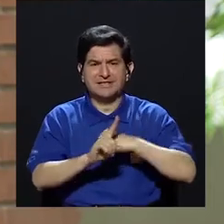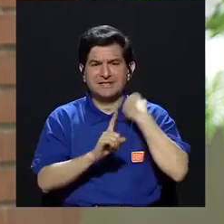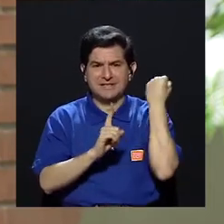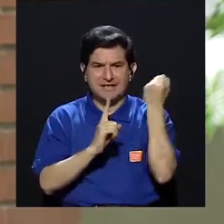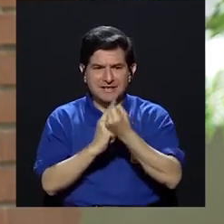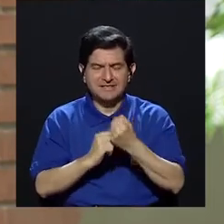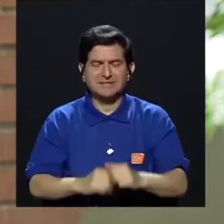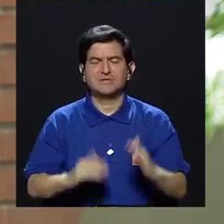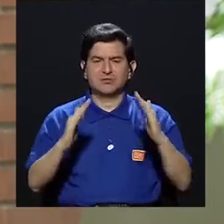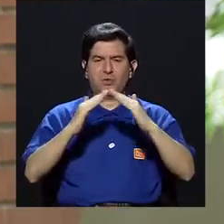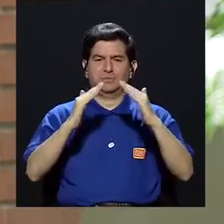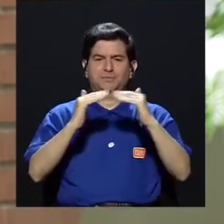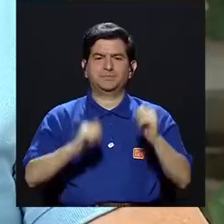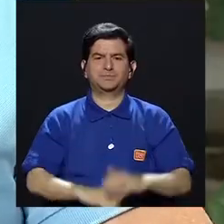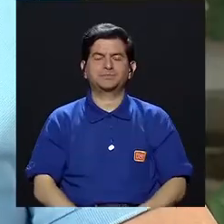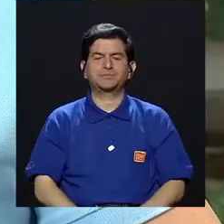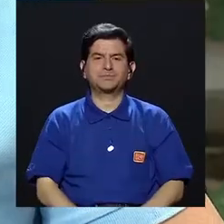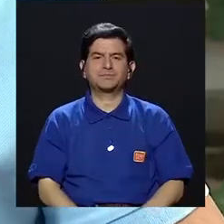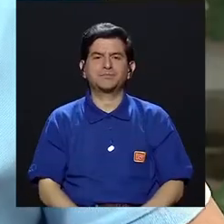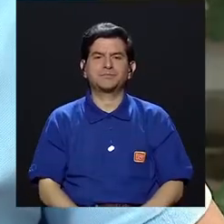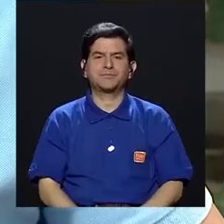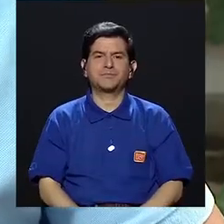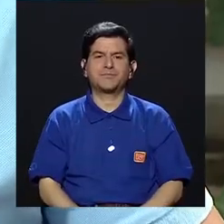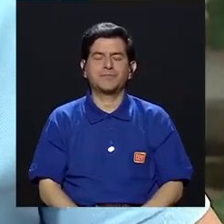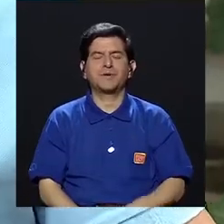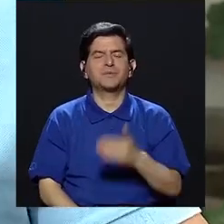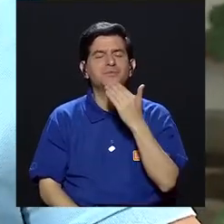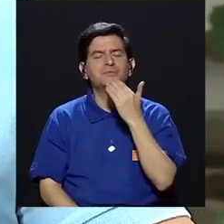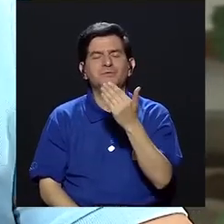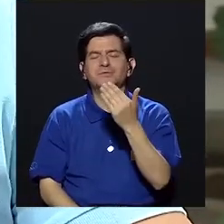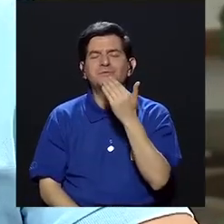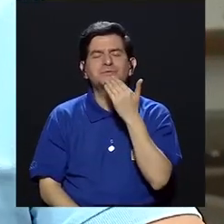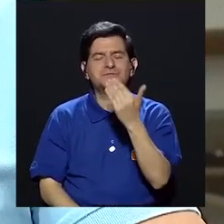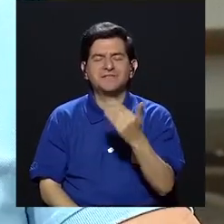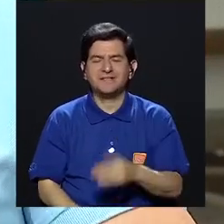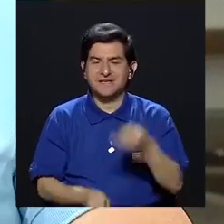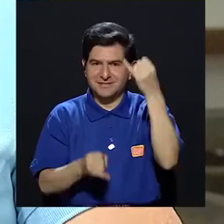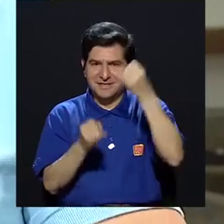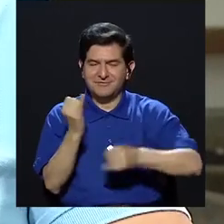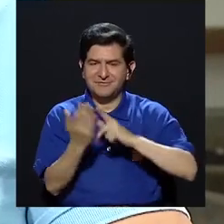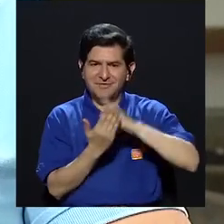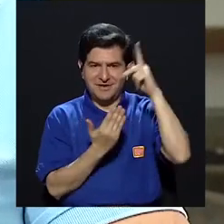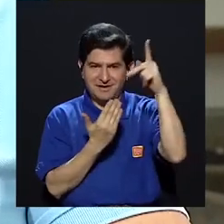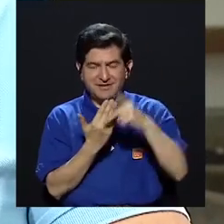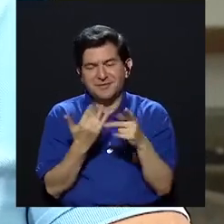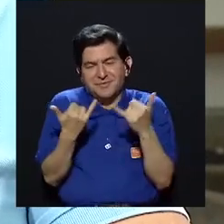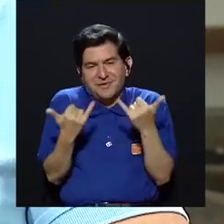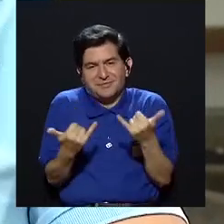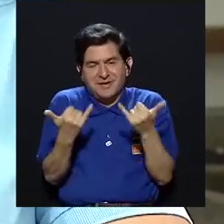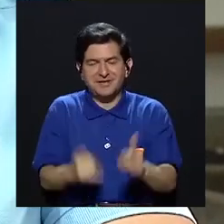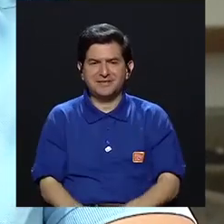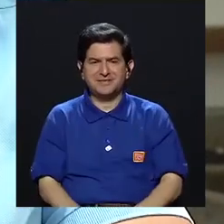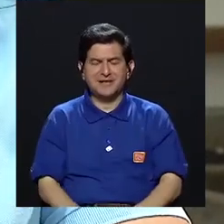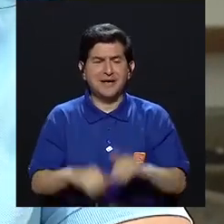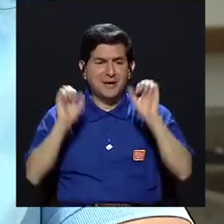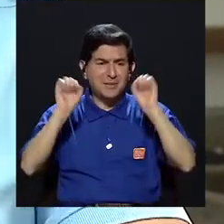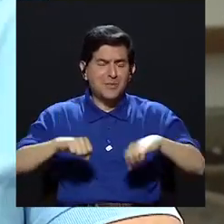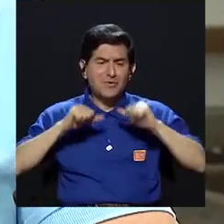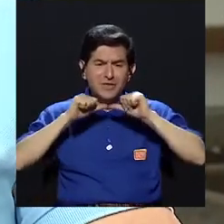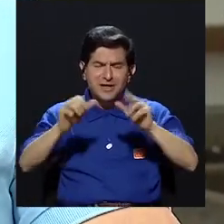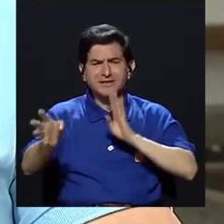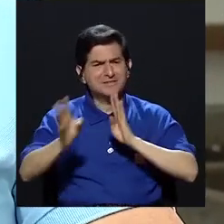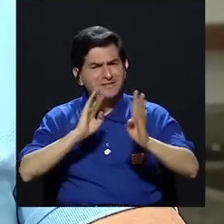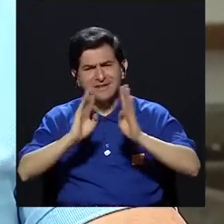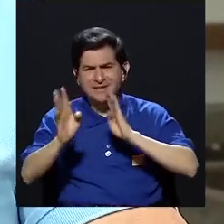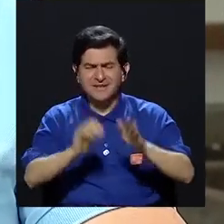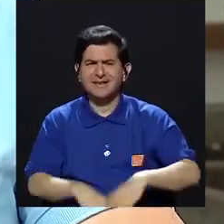la situación de convivencia. Yesenia, pues agradecerle, ya hemos llegado al final del programa, yo creo que da para mucho más